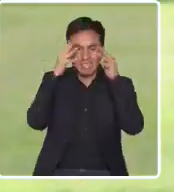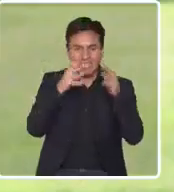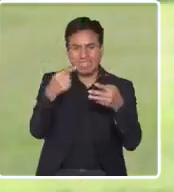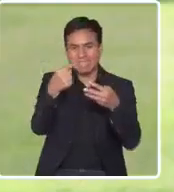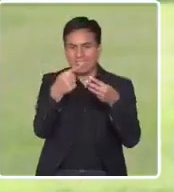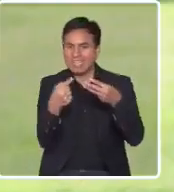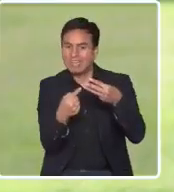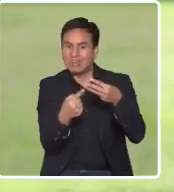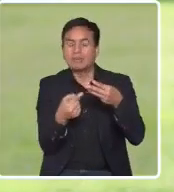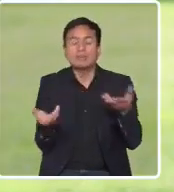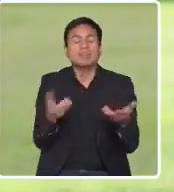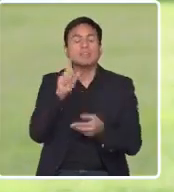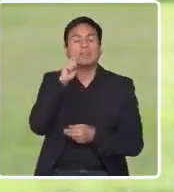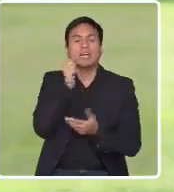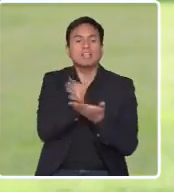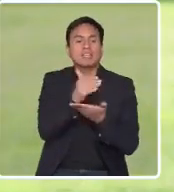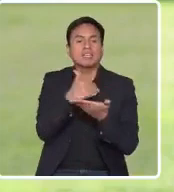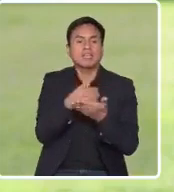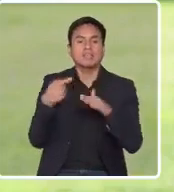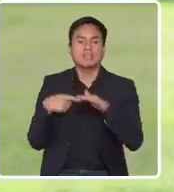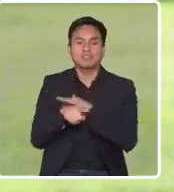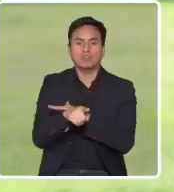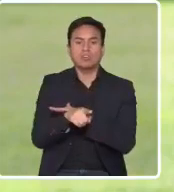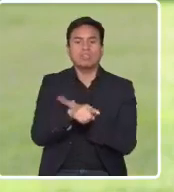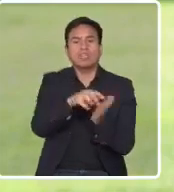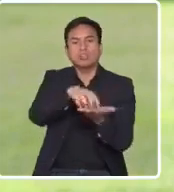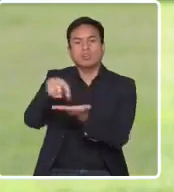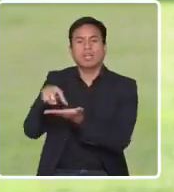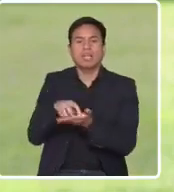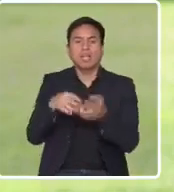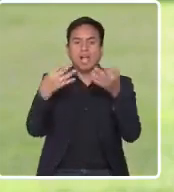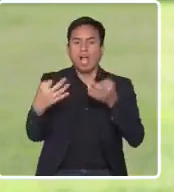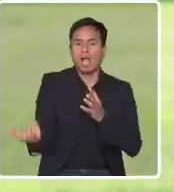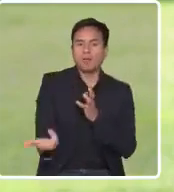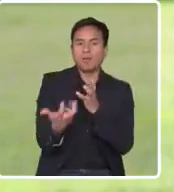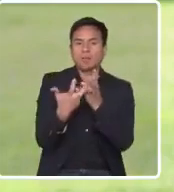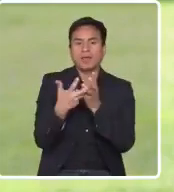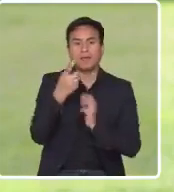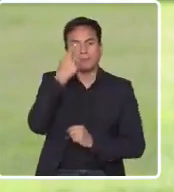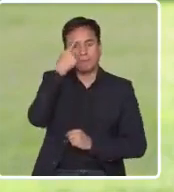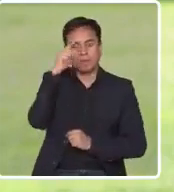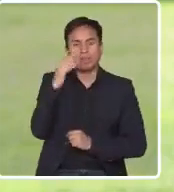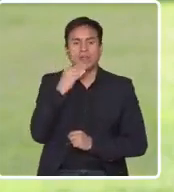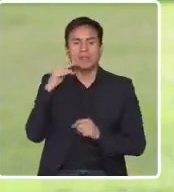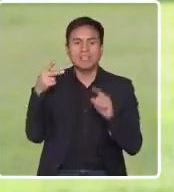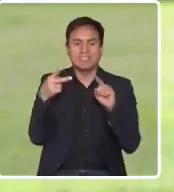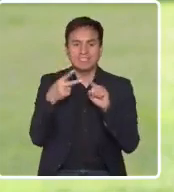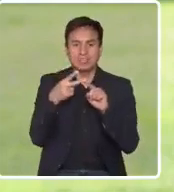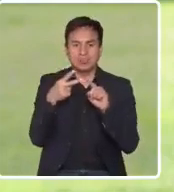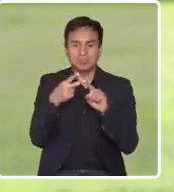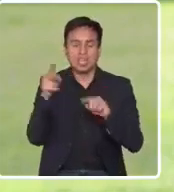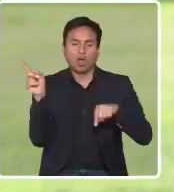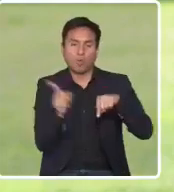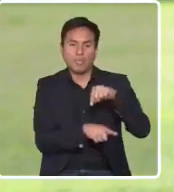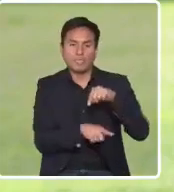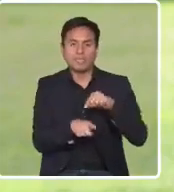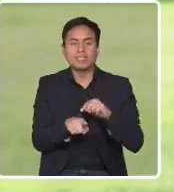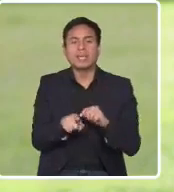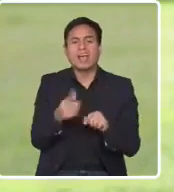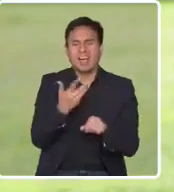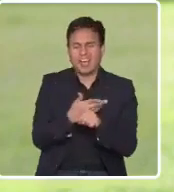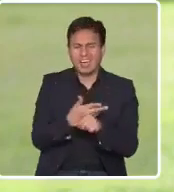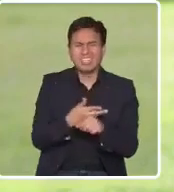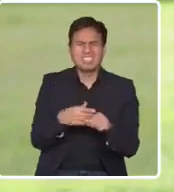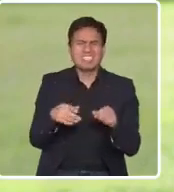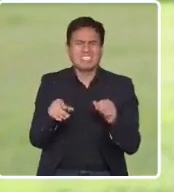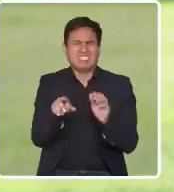se refiere a tener estrategias de intervención territorial apropiadas, pero también en la segunda, combatir el crimen organizado